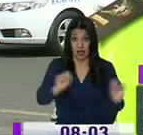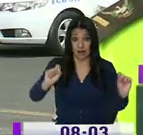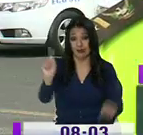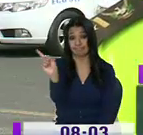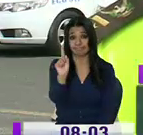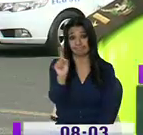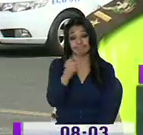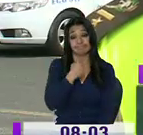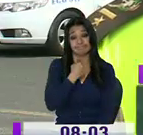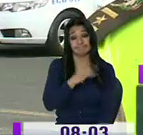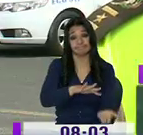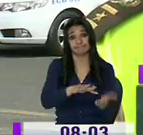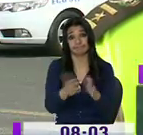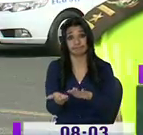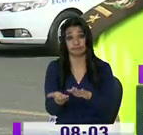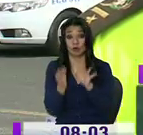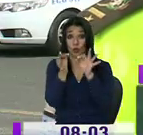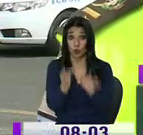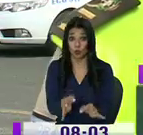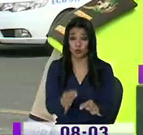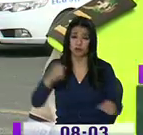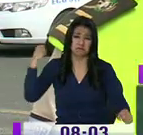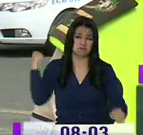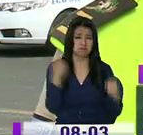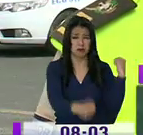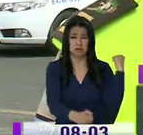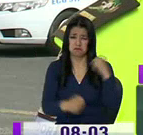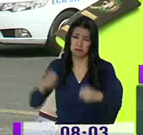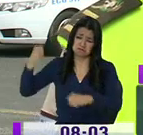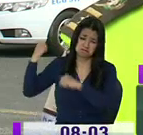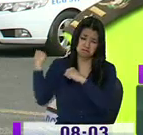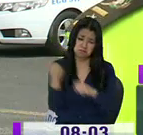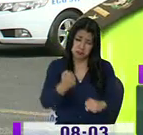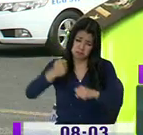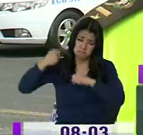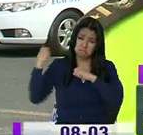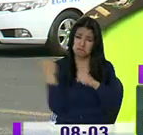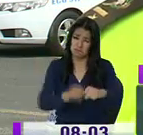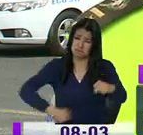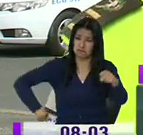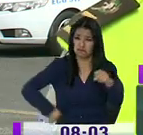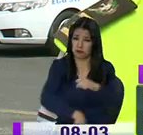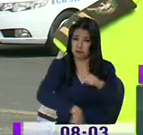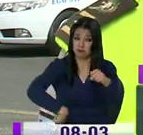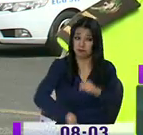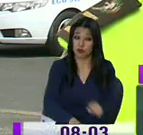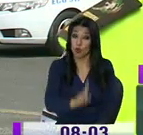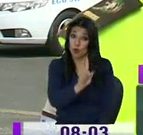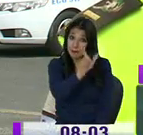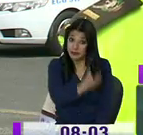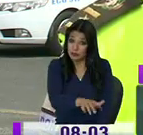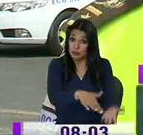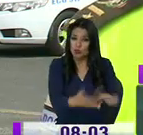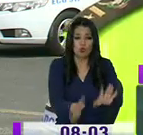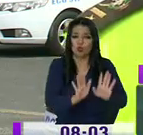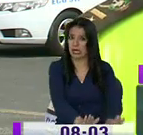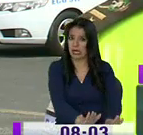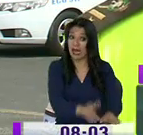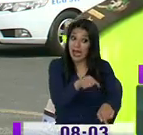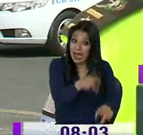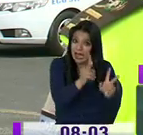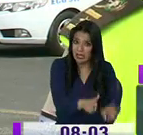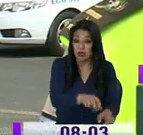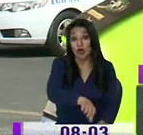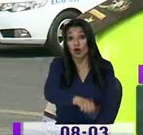momento que llegamos, ellos ya los habían pegado brutalmente, causando la muerte del uno instantáneamente, y del